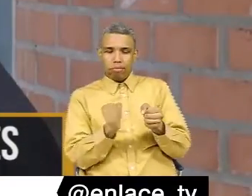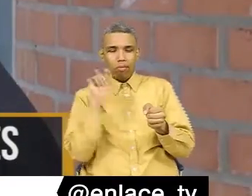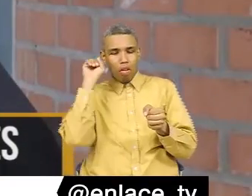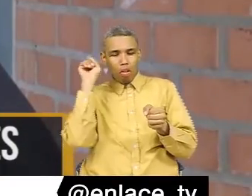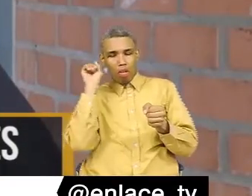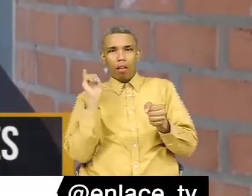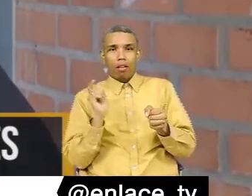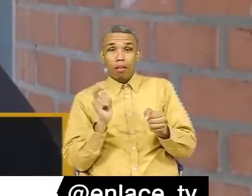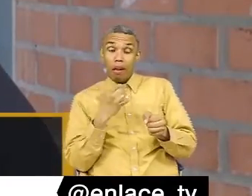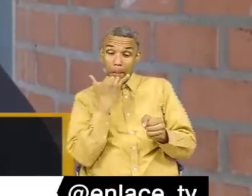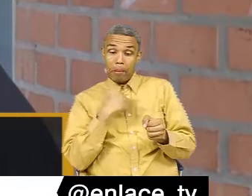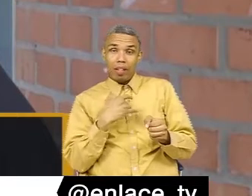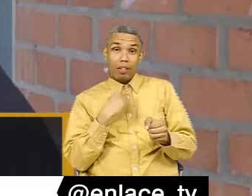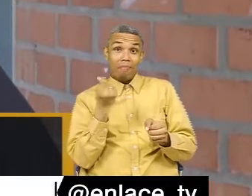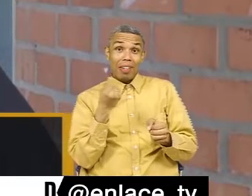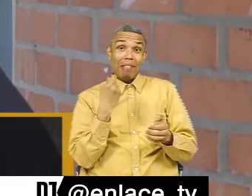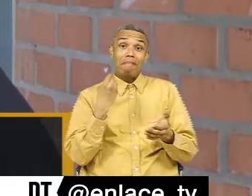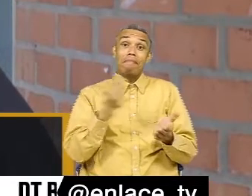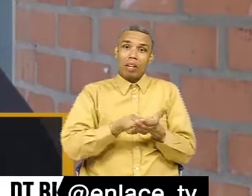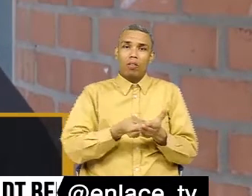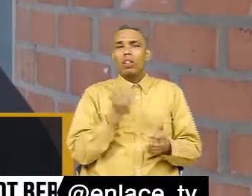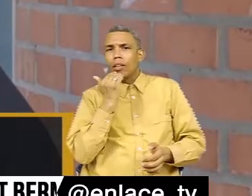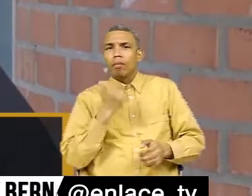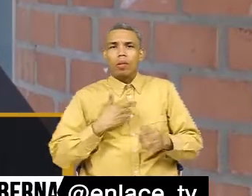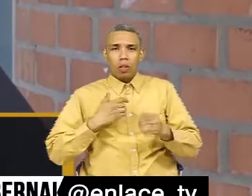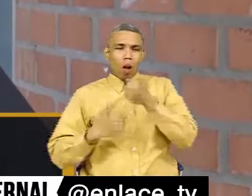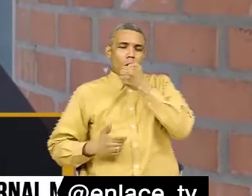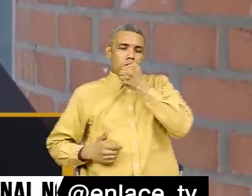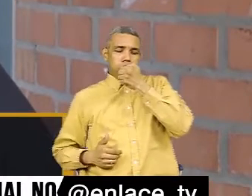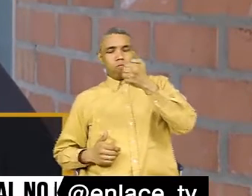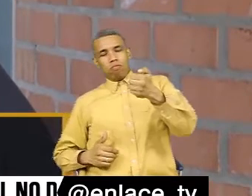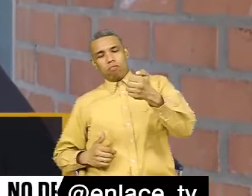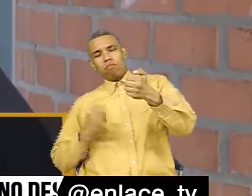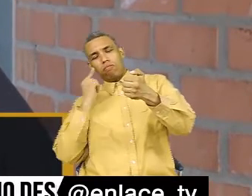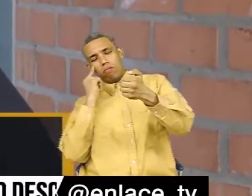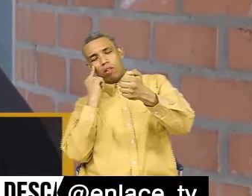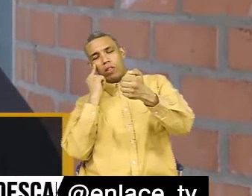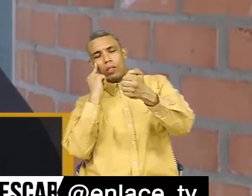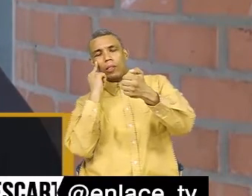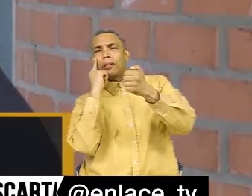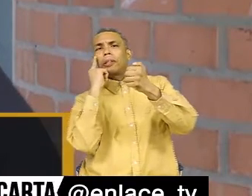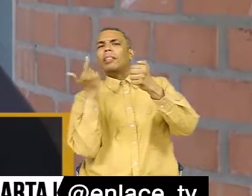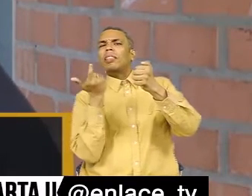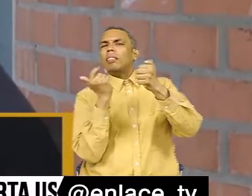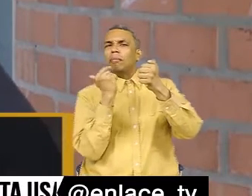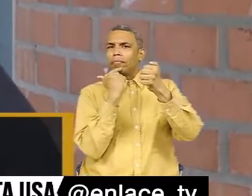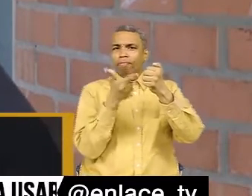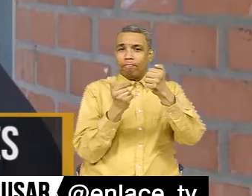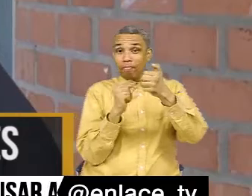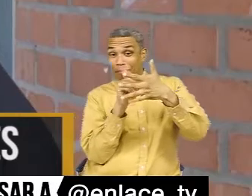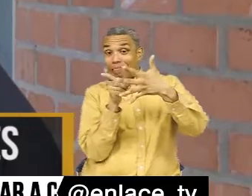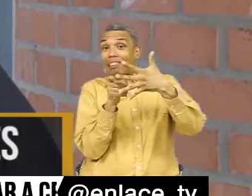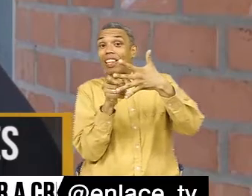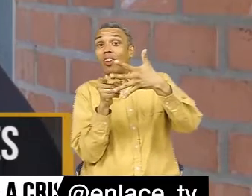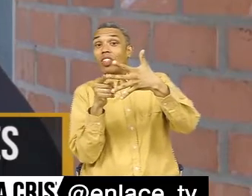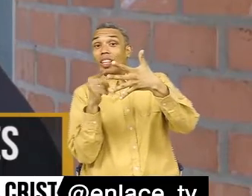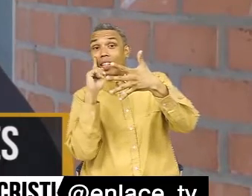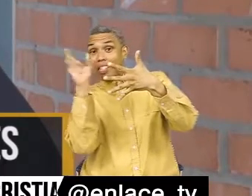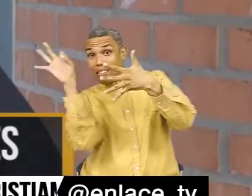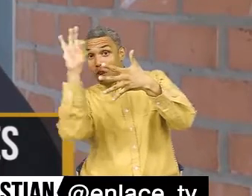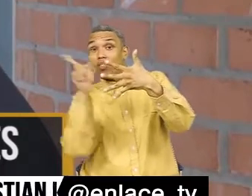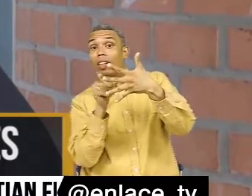es grado 3, que va por encima de 150 miligramos de alcohol sobre 100 mililitros de alcohol en la sangre. Genera una